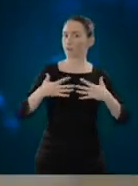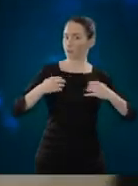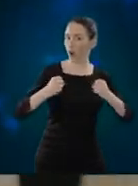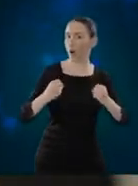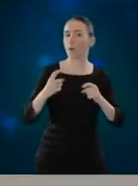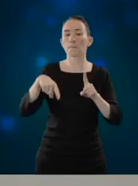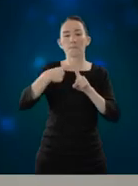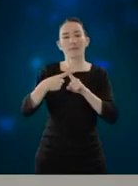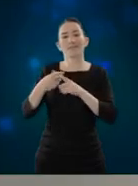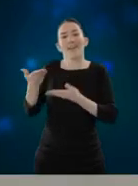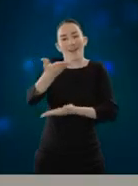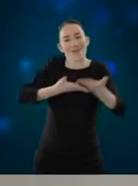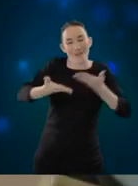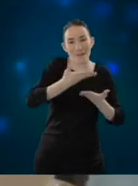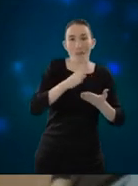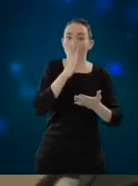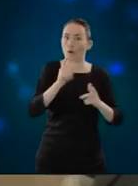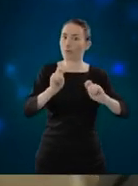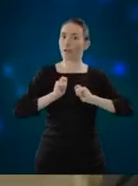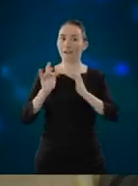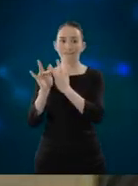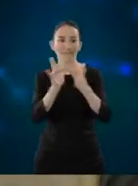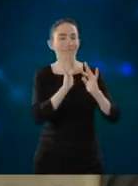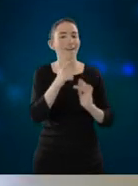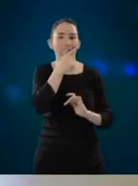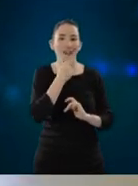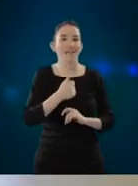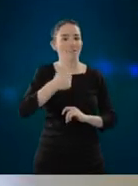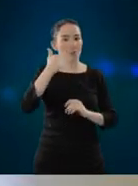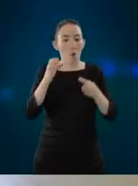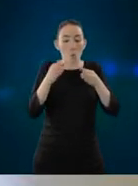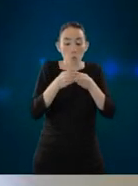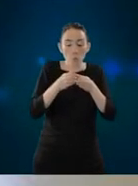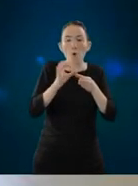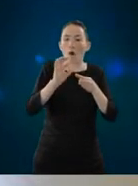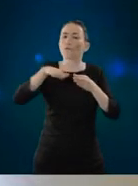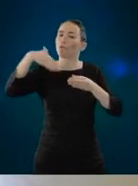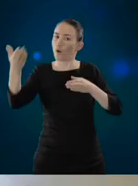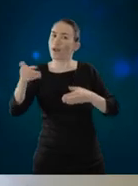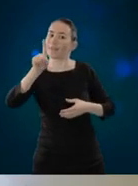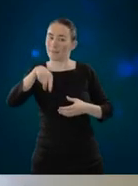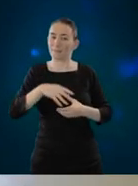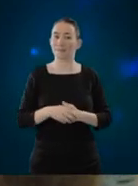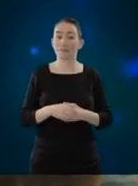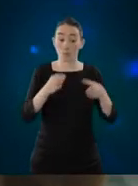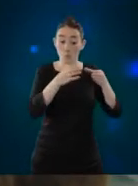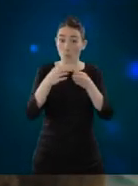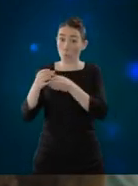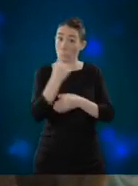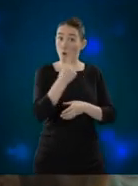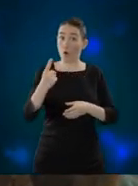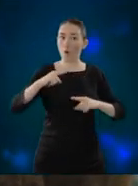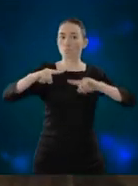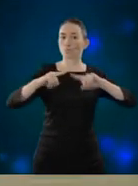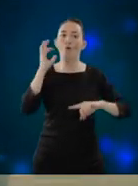saludable y de ayuda mutua, porque así se favorecen las relaciones dentro y fuera de los grupos que se forman. Hay una